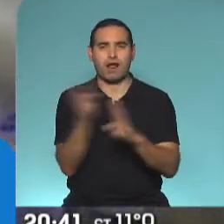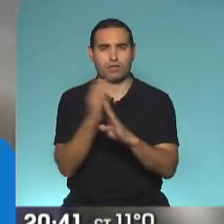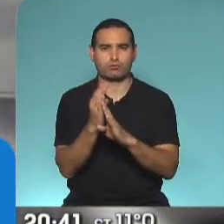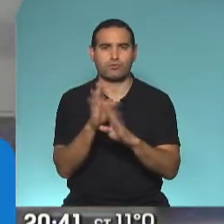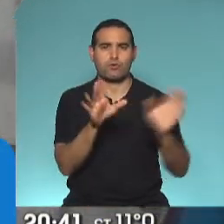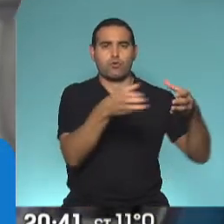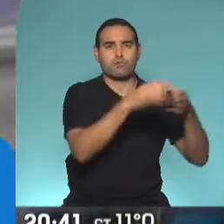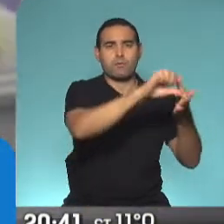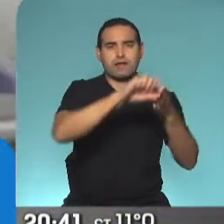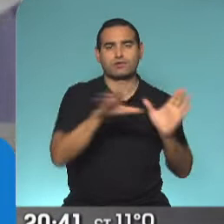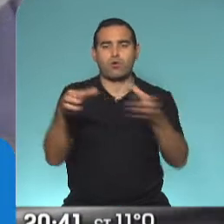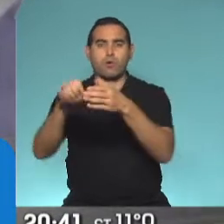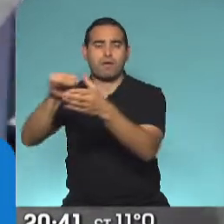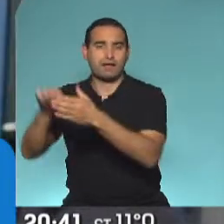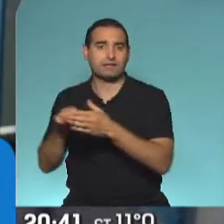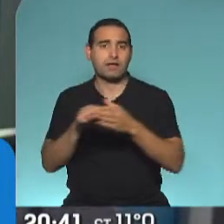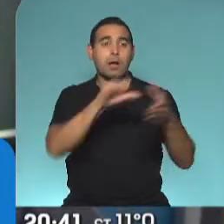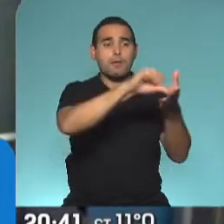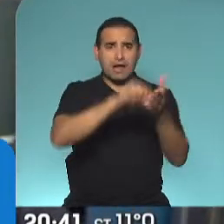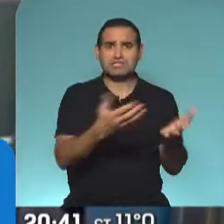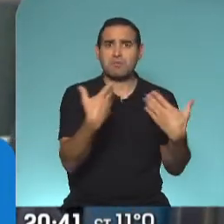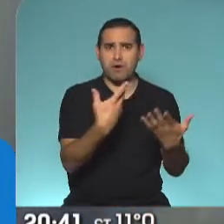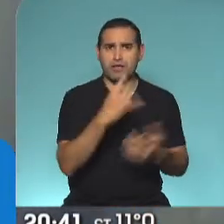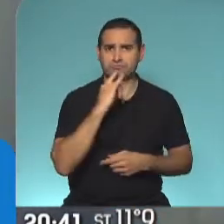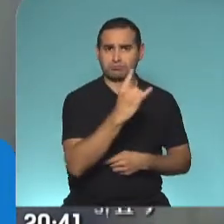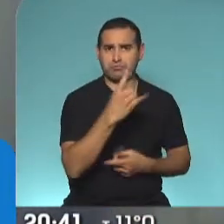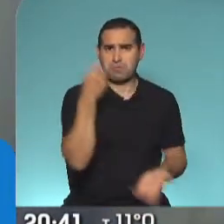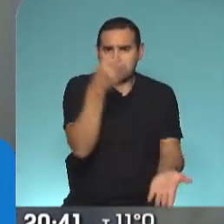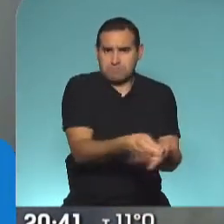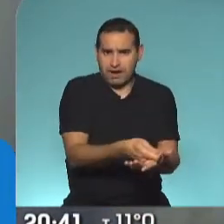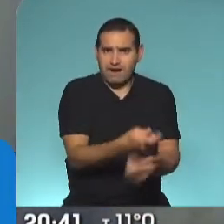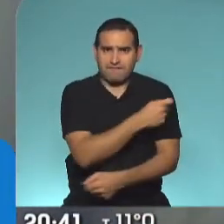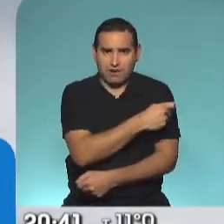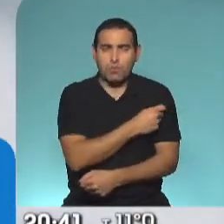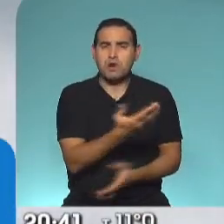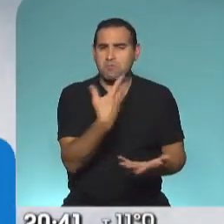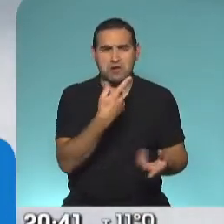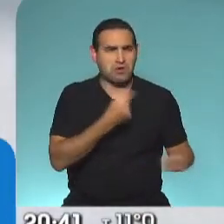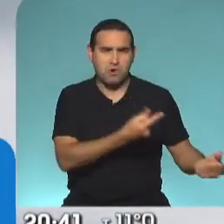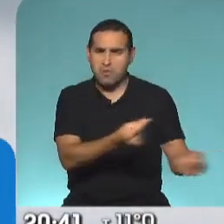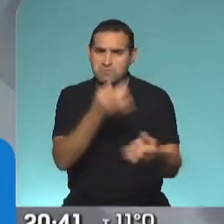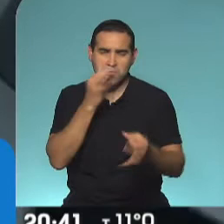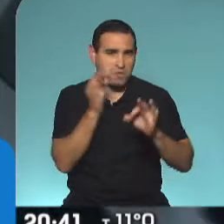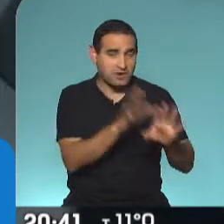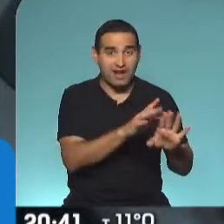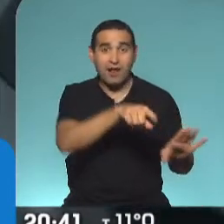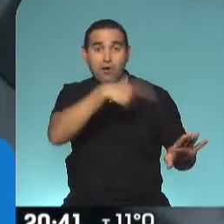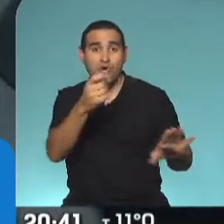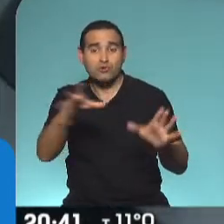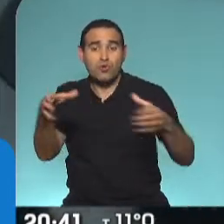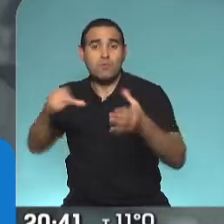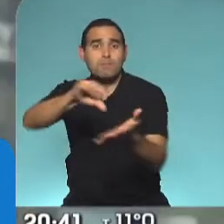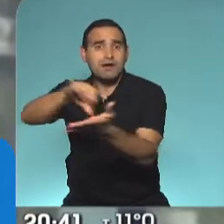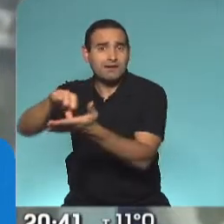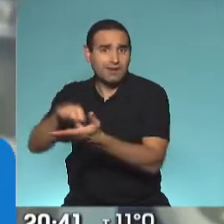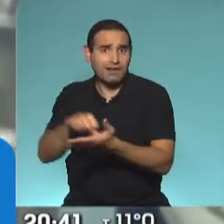terrenos de juego aquellos países que pueden auto financiar la vacuna que van a poder tener las dosis que quieran cuando quieran y después los otros países